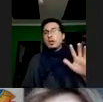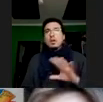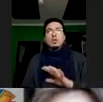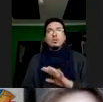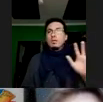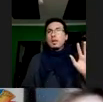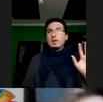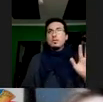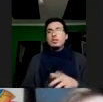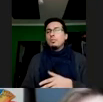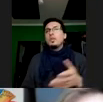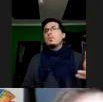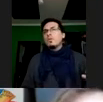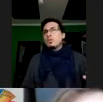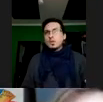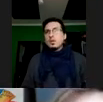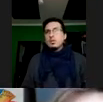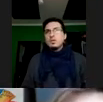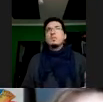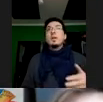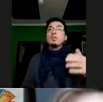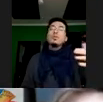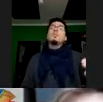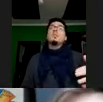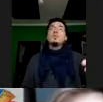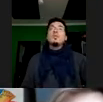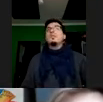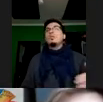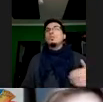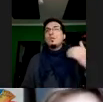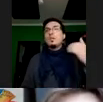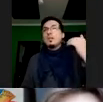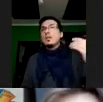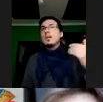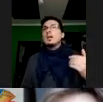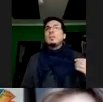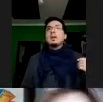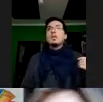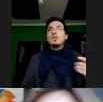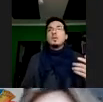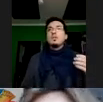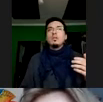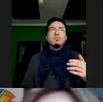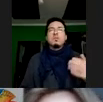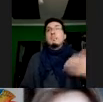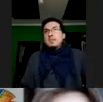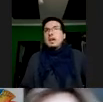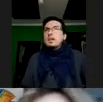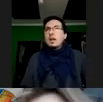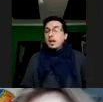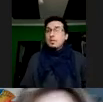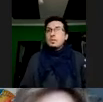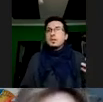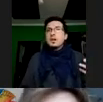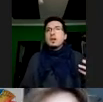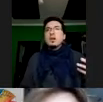corte, en un plano de elevación, no podríamos conocerlos. Entonces, para eso justamente se utilizan estos planos de detalle, para conocer en más detalle,